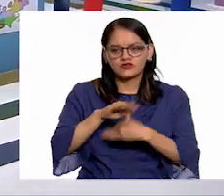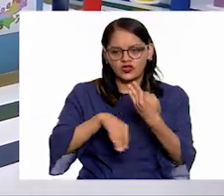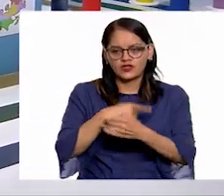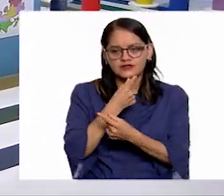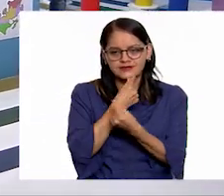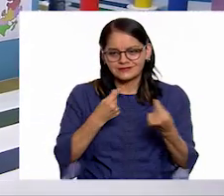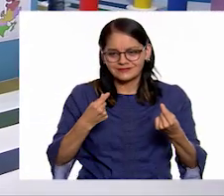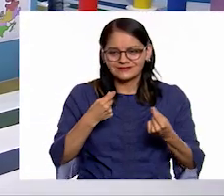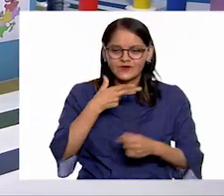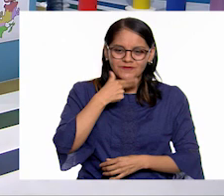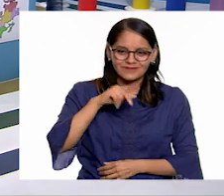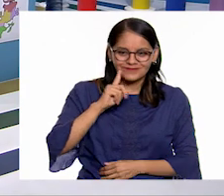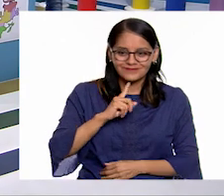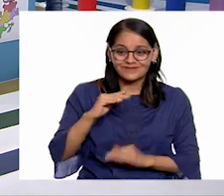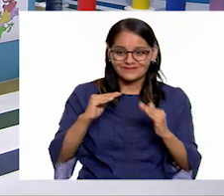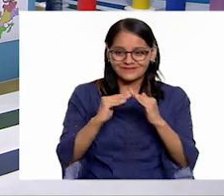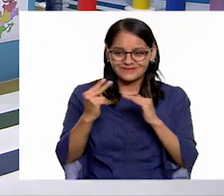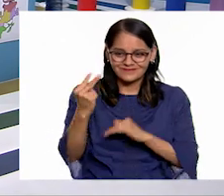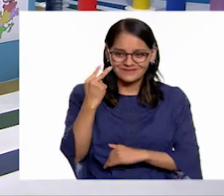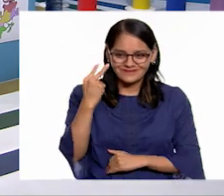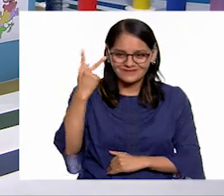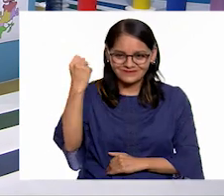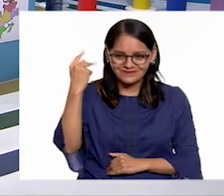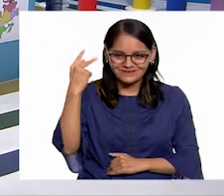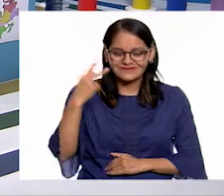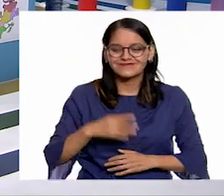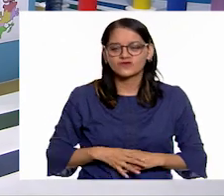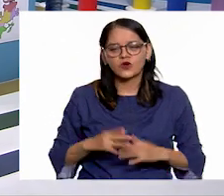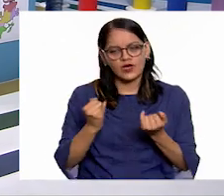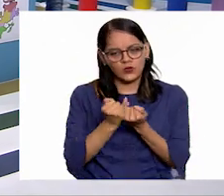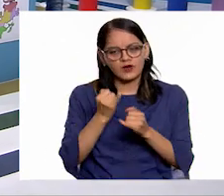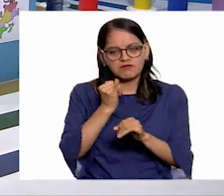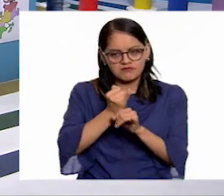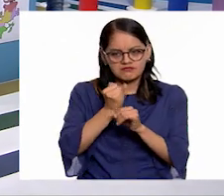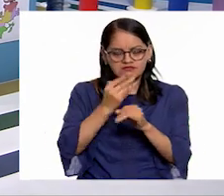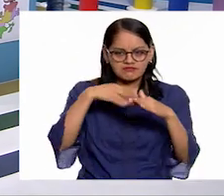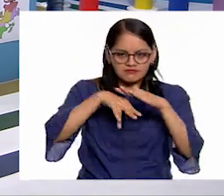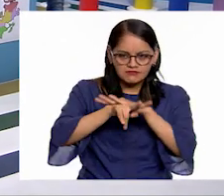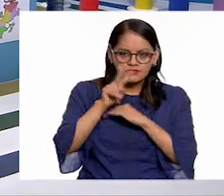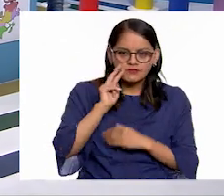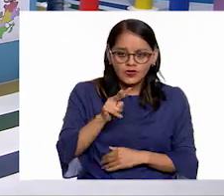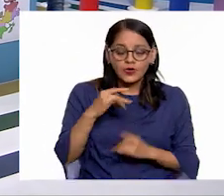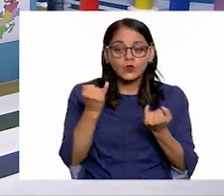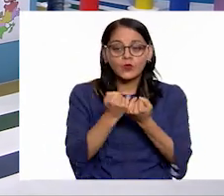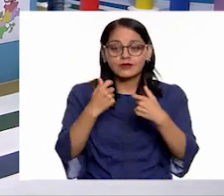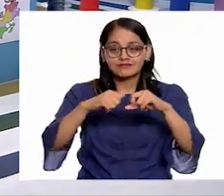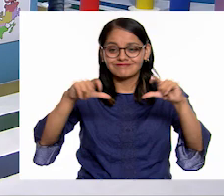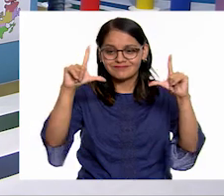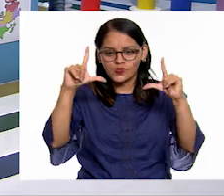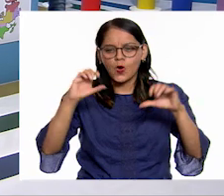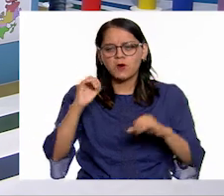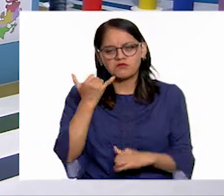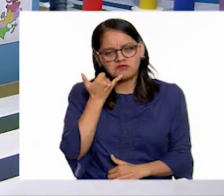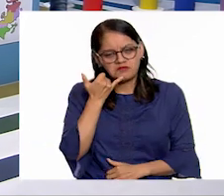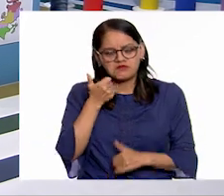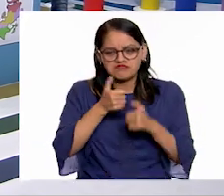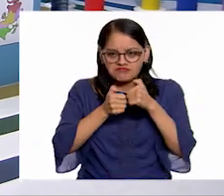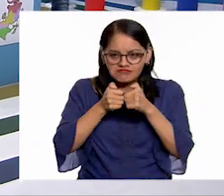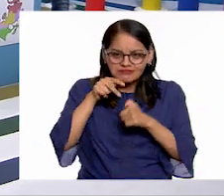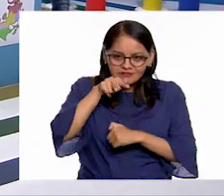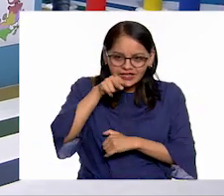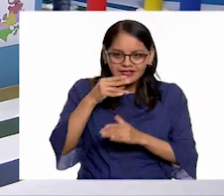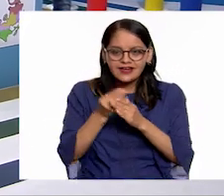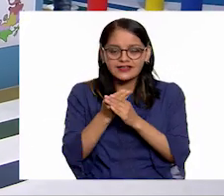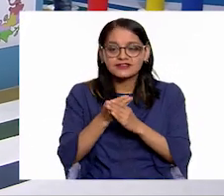niñas y niños que nos siguen desde su casa, a través de la tele o internet o en sus pantallas, en el celular, en fin. Les damos